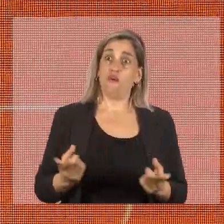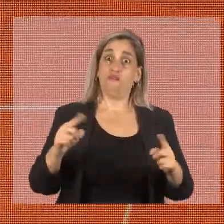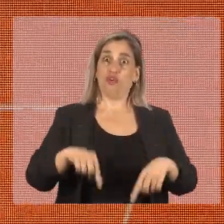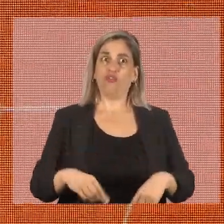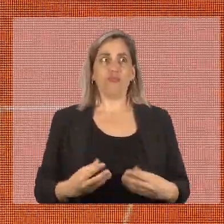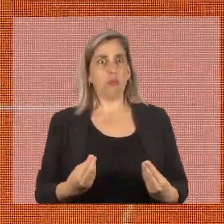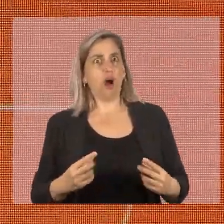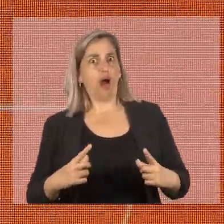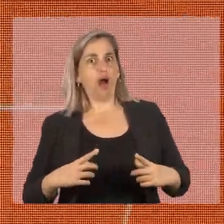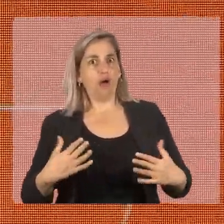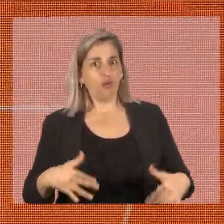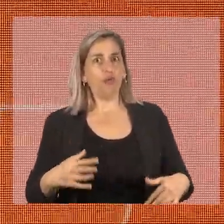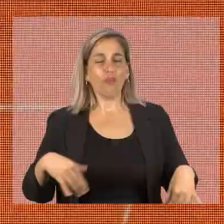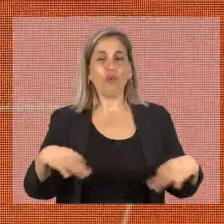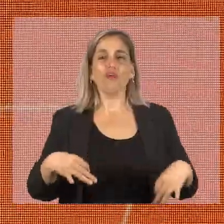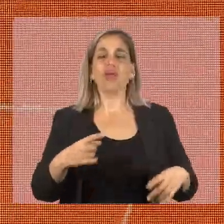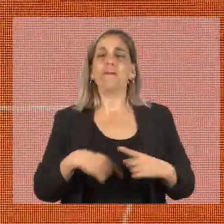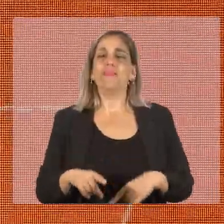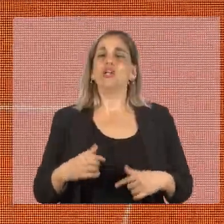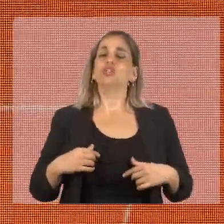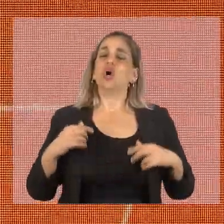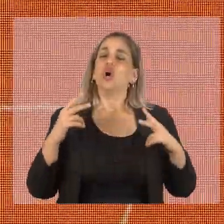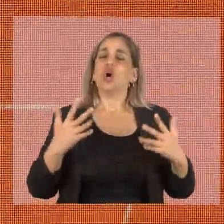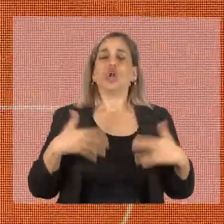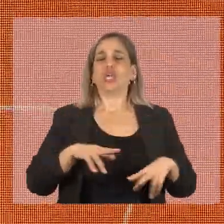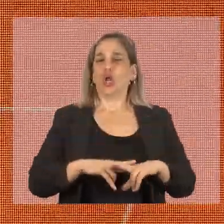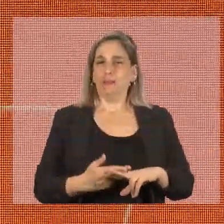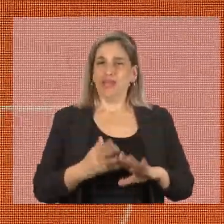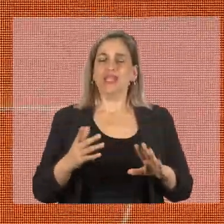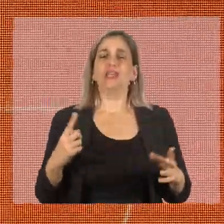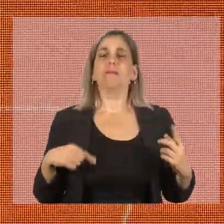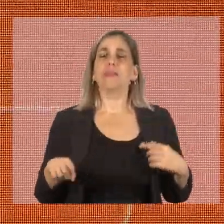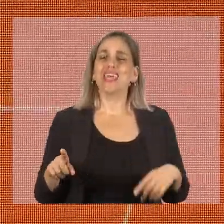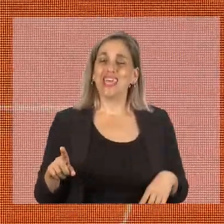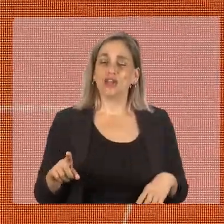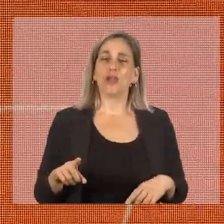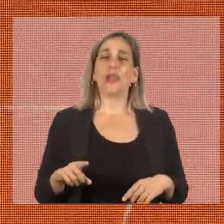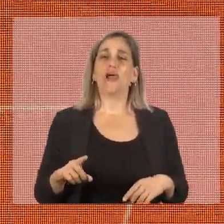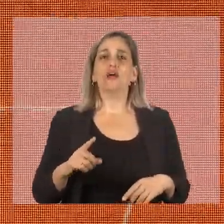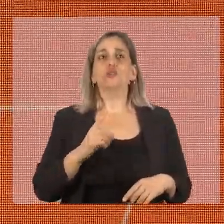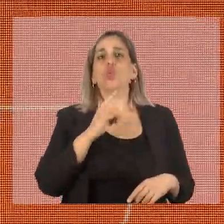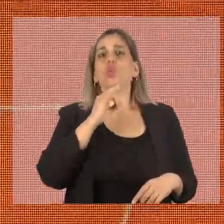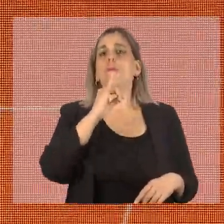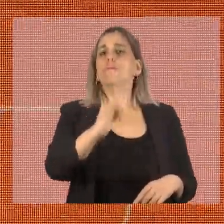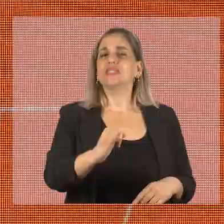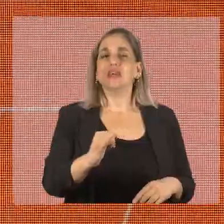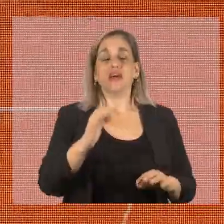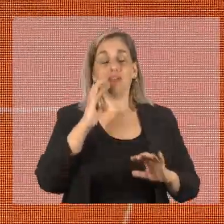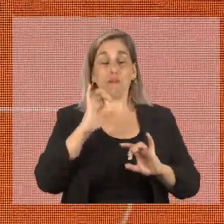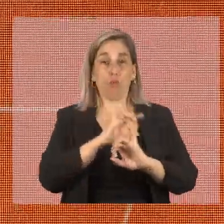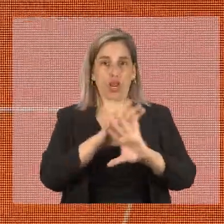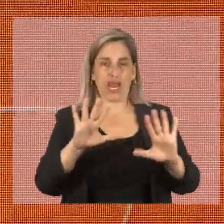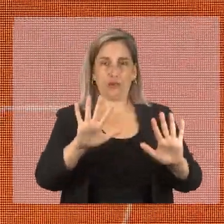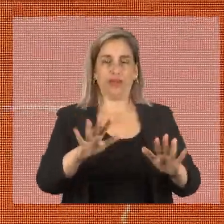Eso seguro. Ahora, a riesgo de ser reiterativo, el mensaje es muy